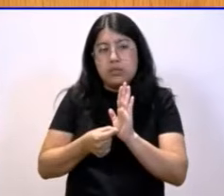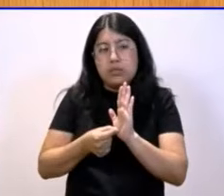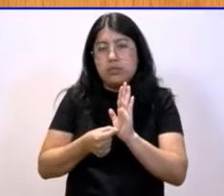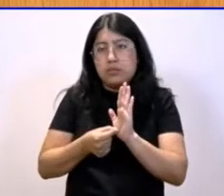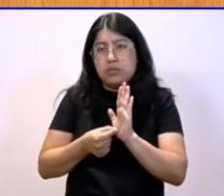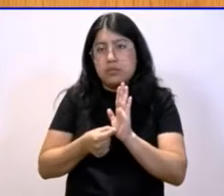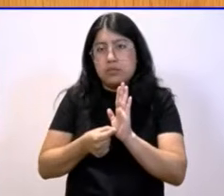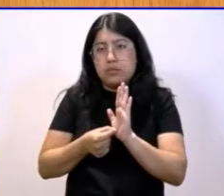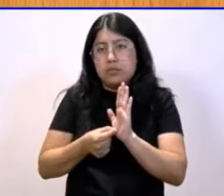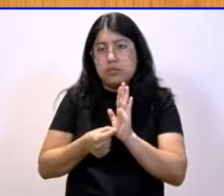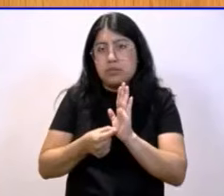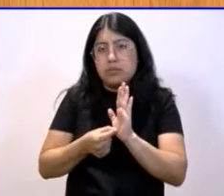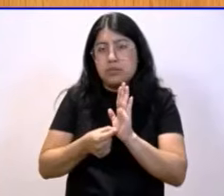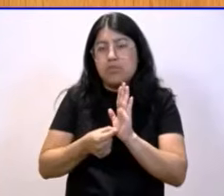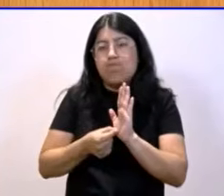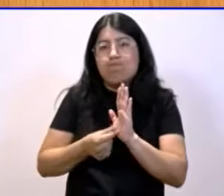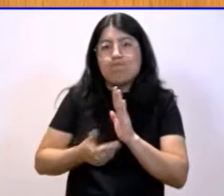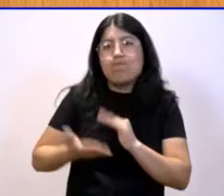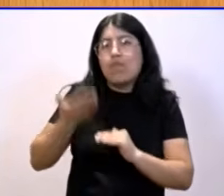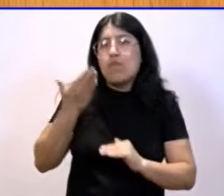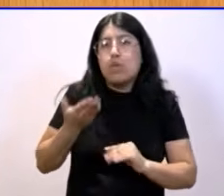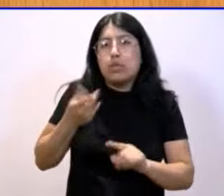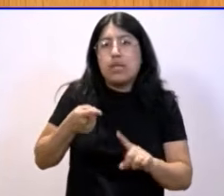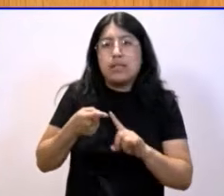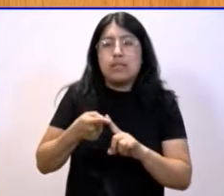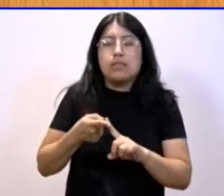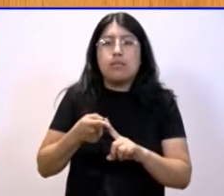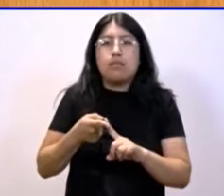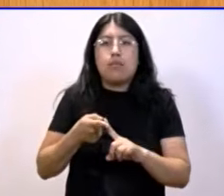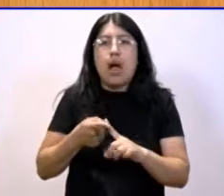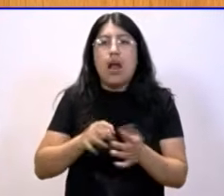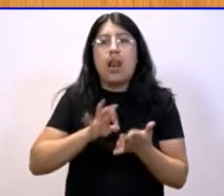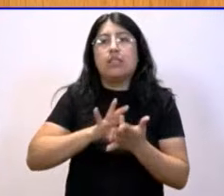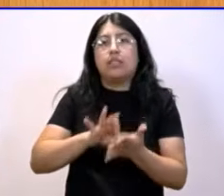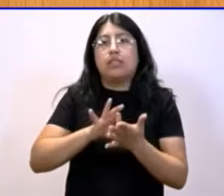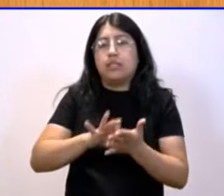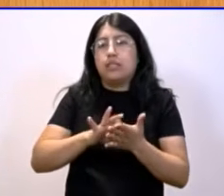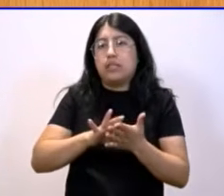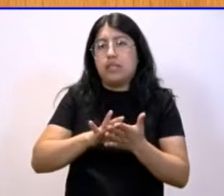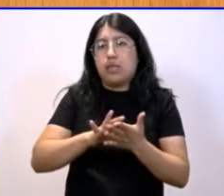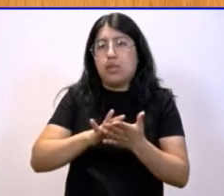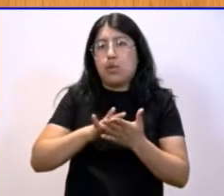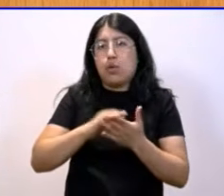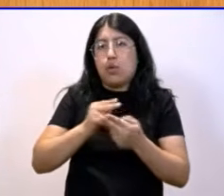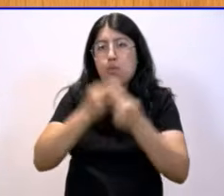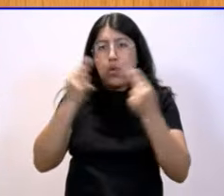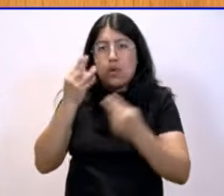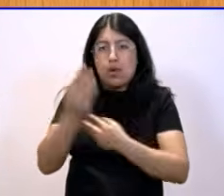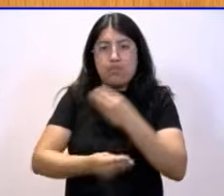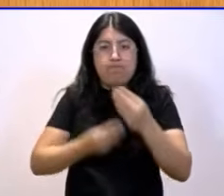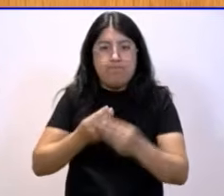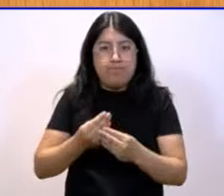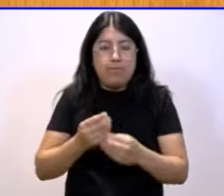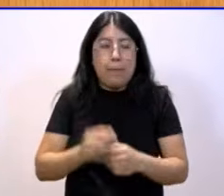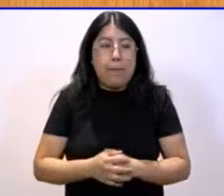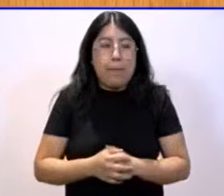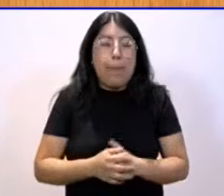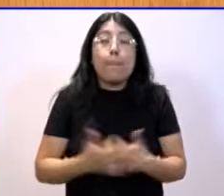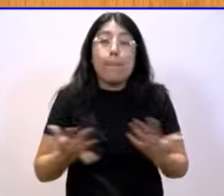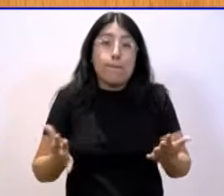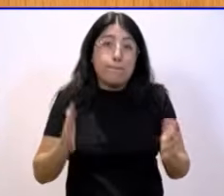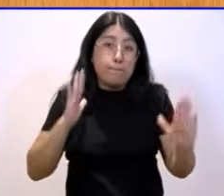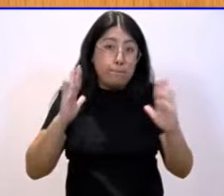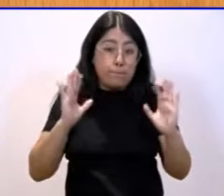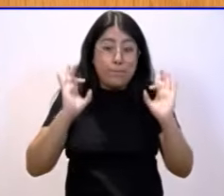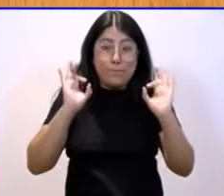totalmente imprescindibles para la prestación de los servicios públicos. Por lo tanto, creo que es el momento de